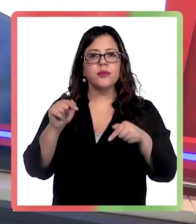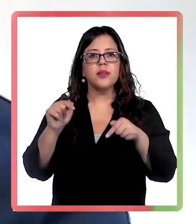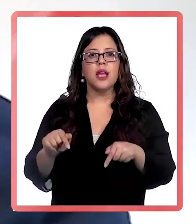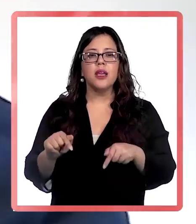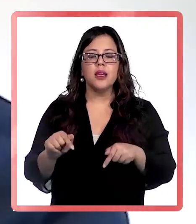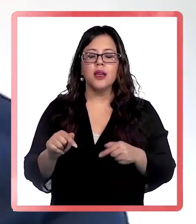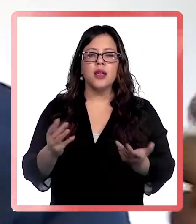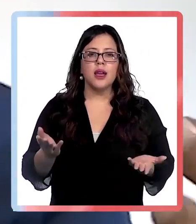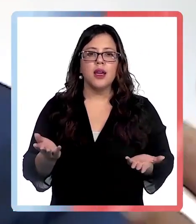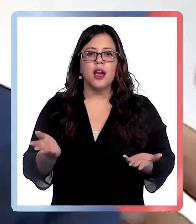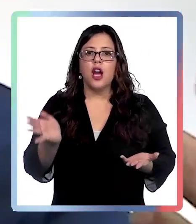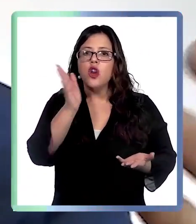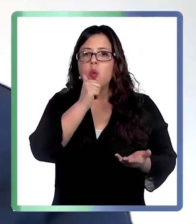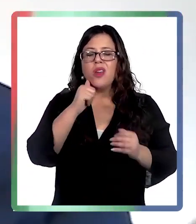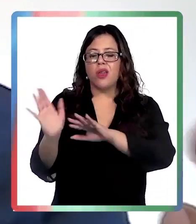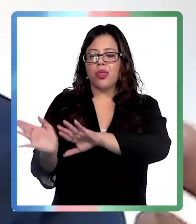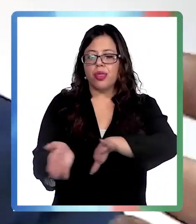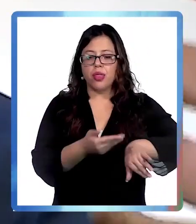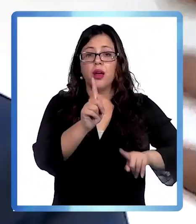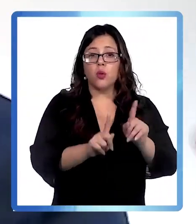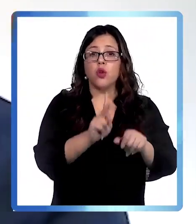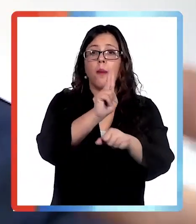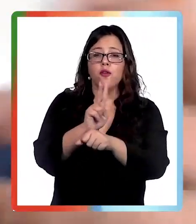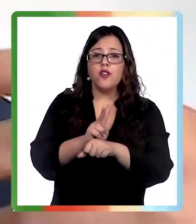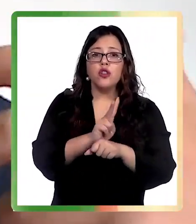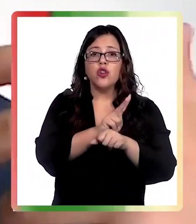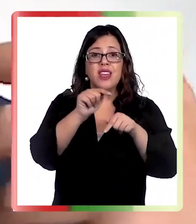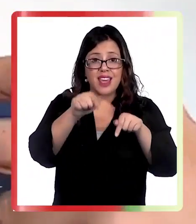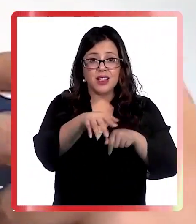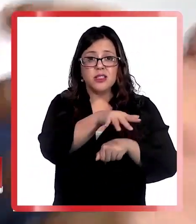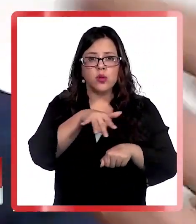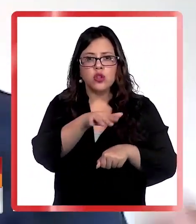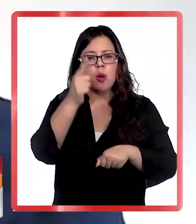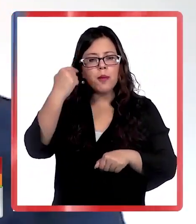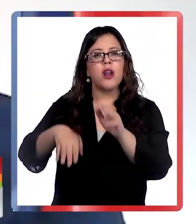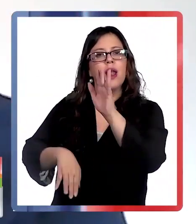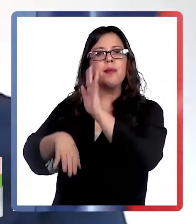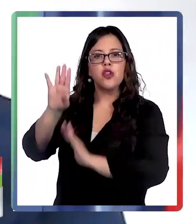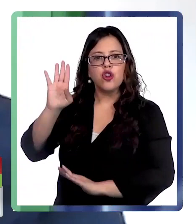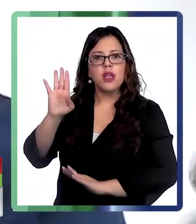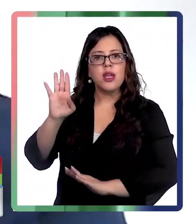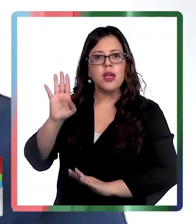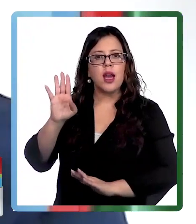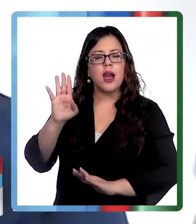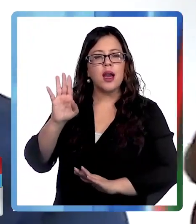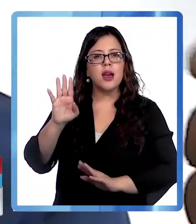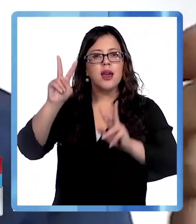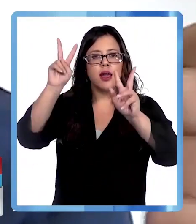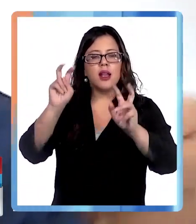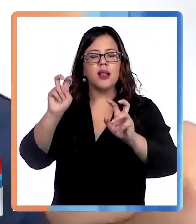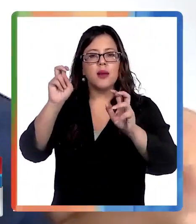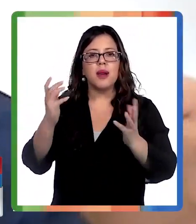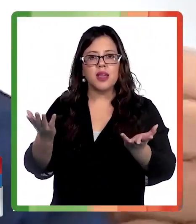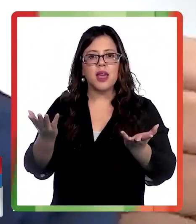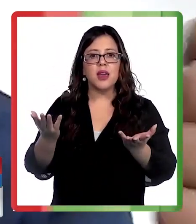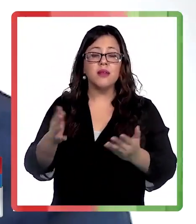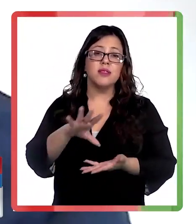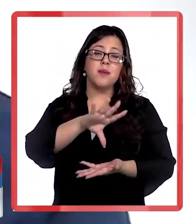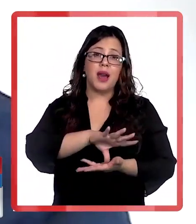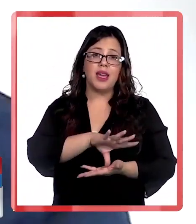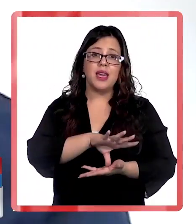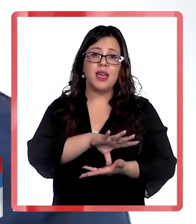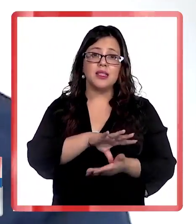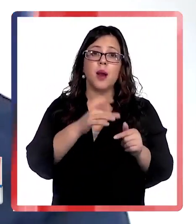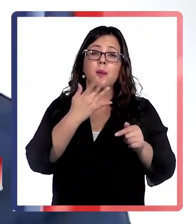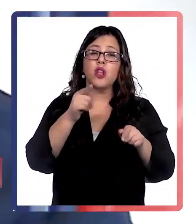que se encuentran en esta situación, pero la gran mayoría en términos de tendencia, en términos de a nivel nacional, porque este es un estudio representativo, mantienen esta